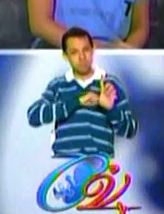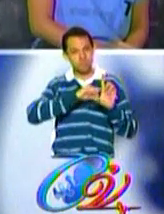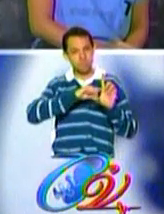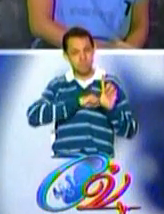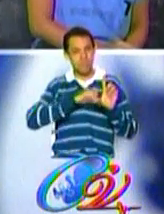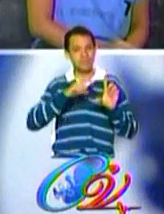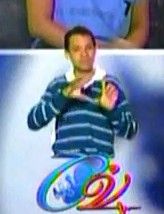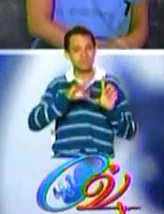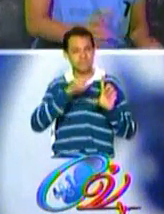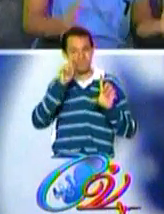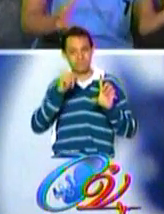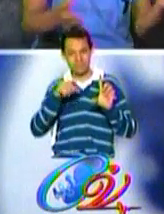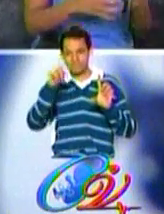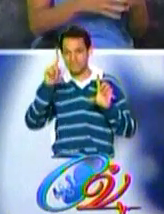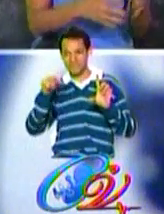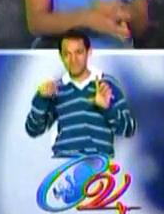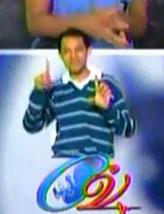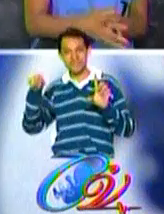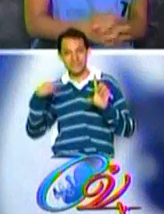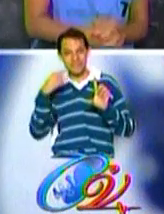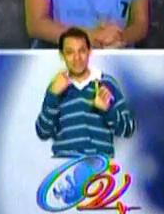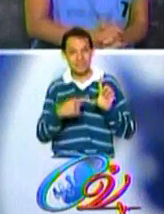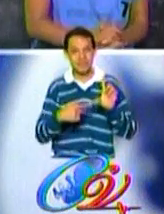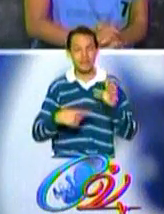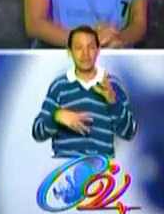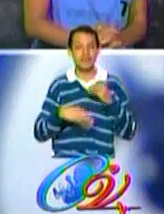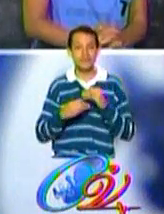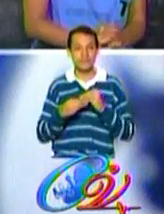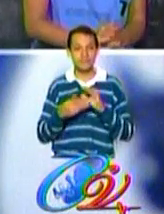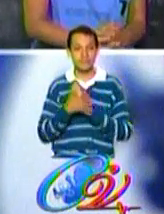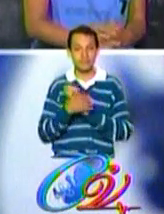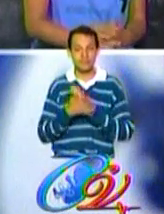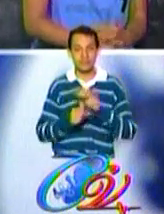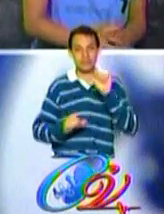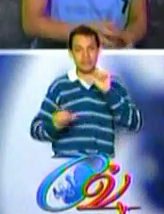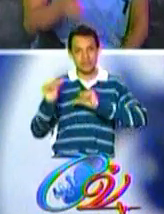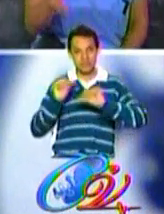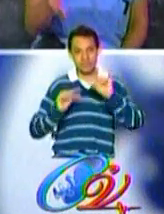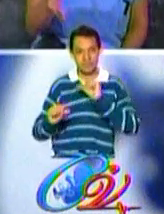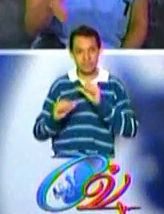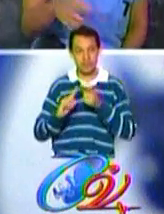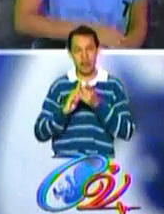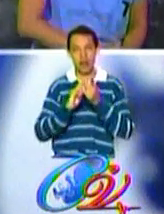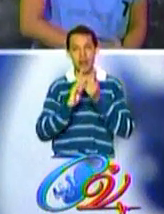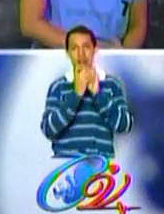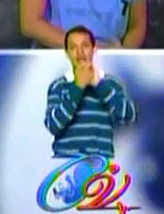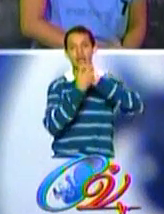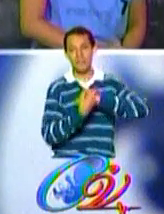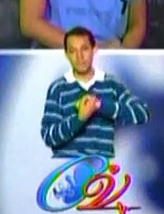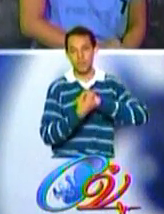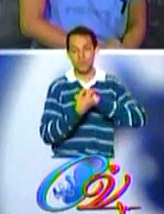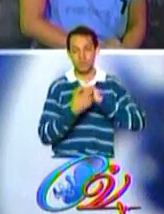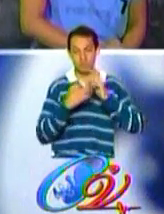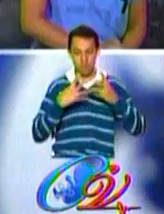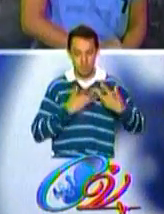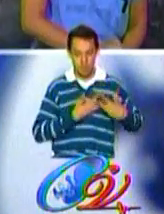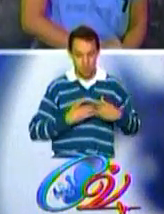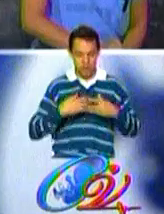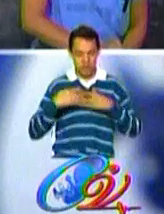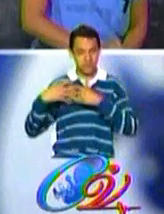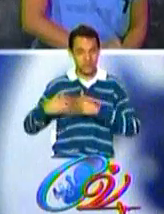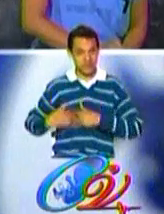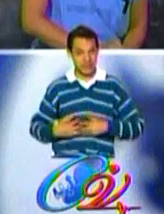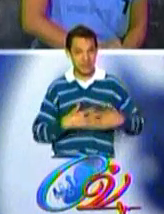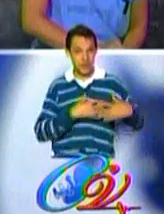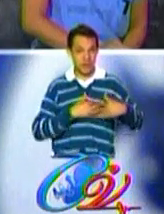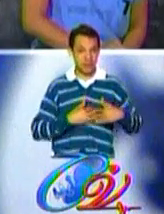químicos que pues han influenciado pues como en el cambio de estos órganos, ¿cierto?